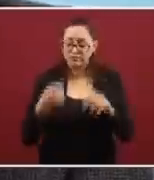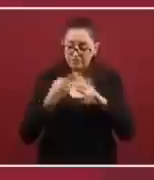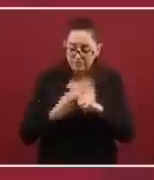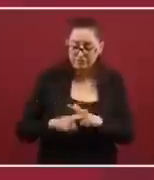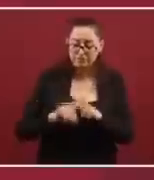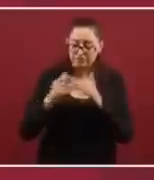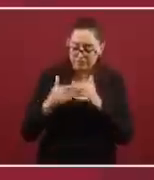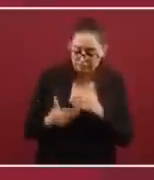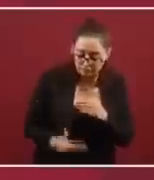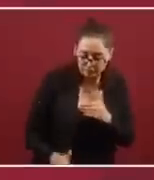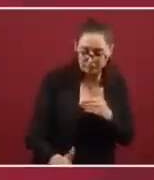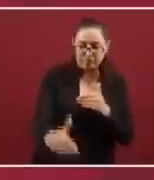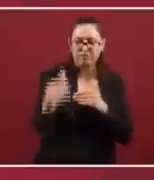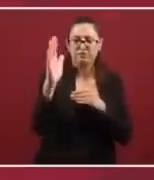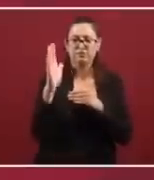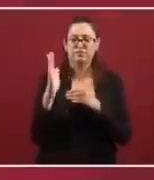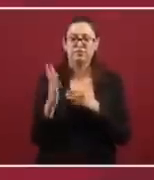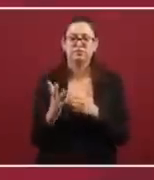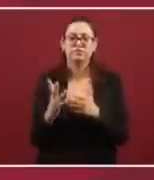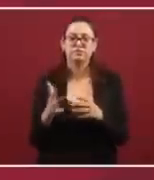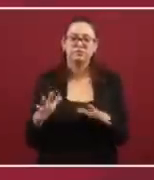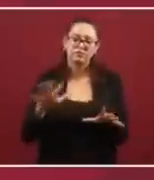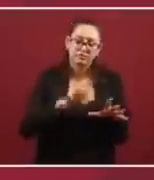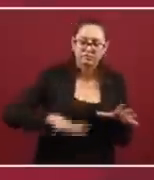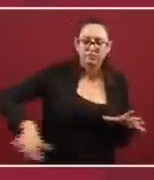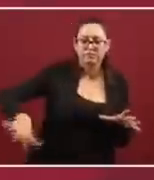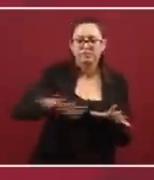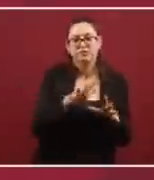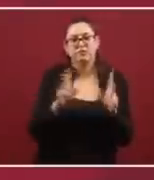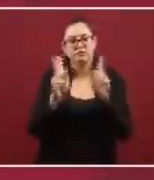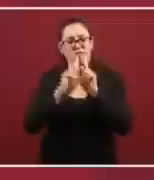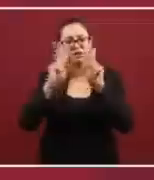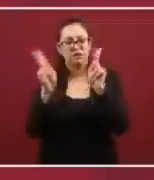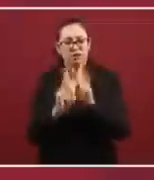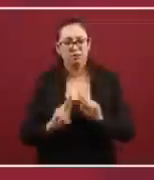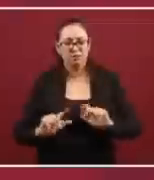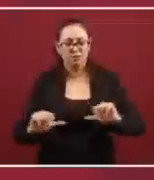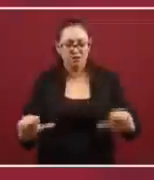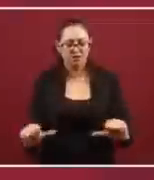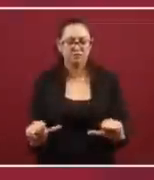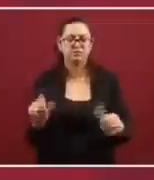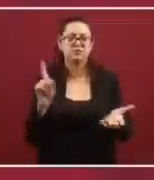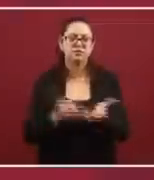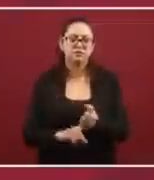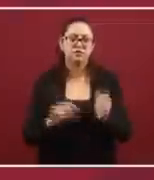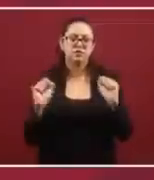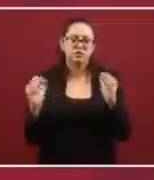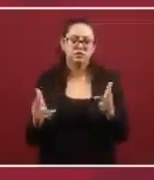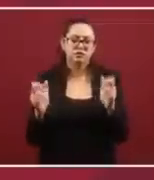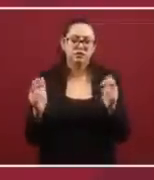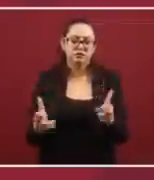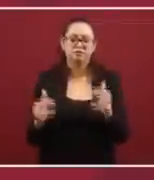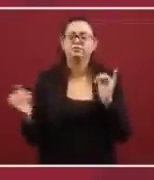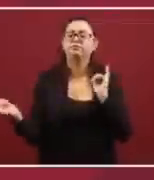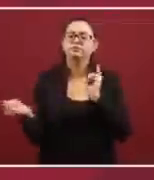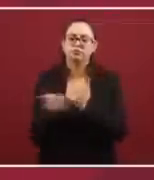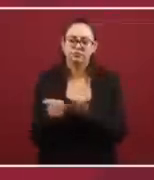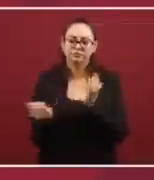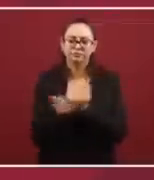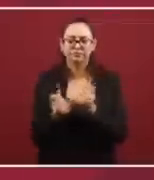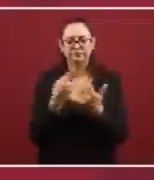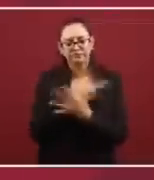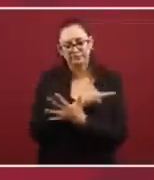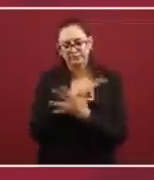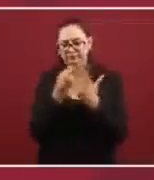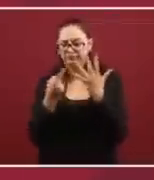que inicia las condiciones para la restauración de la paz en esta región del estado de chiapas vendrá acompañado de acciones muy puntuales que